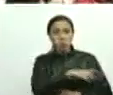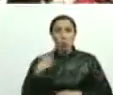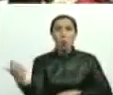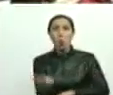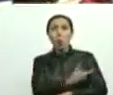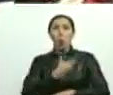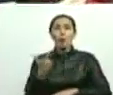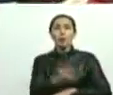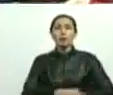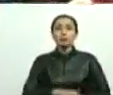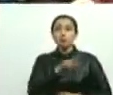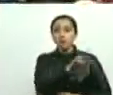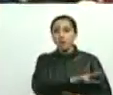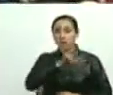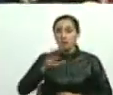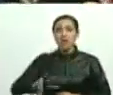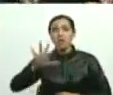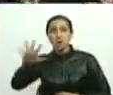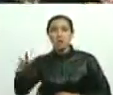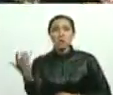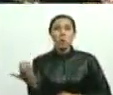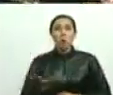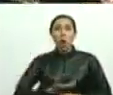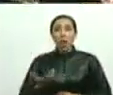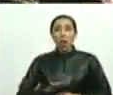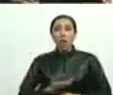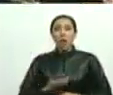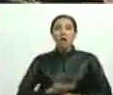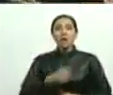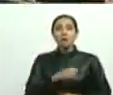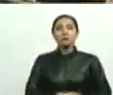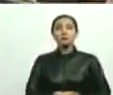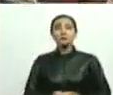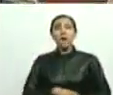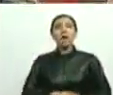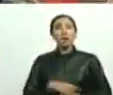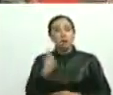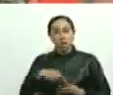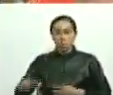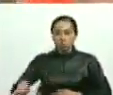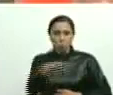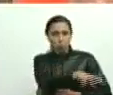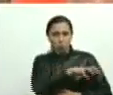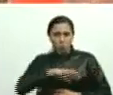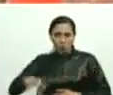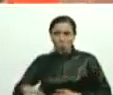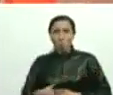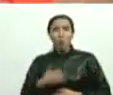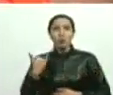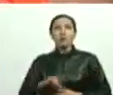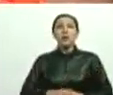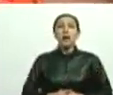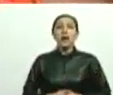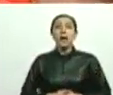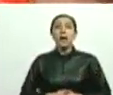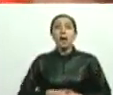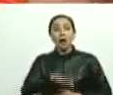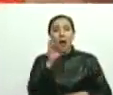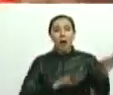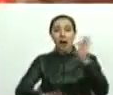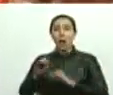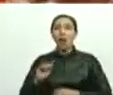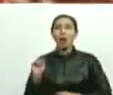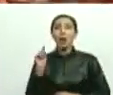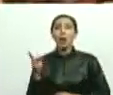las 335 alcaldías y a los consejos legislativos y consejos municipales a las elecciones primarias del 8 de